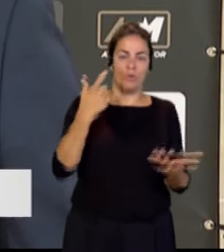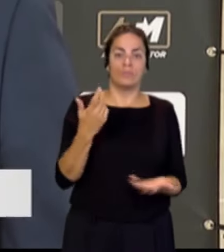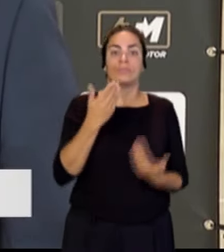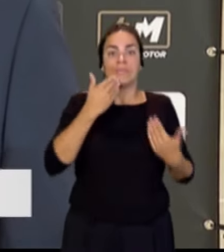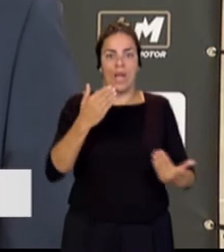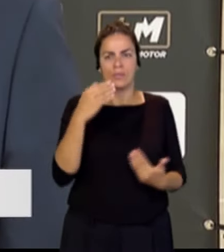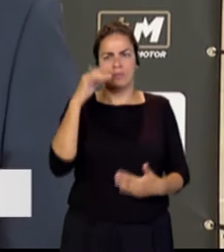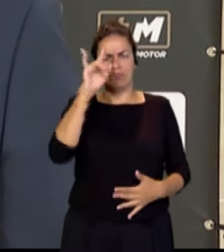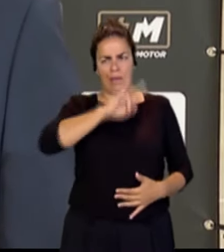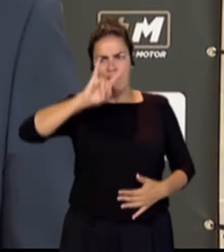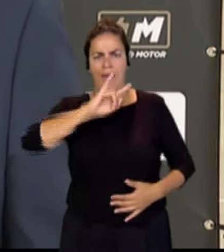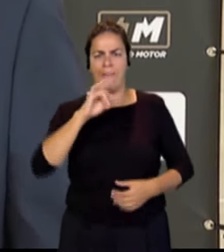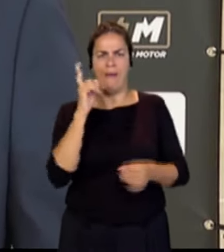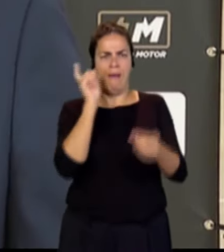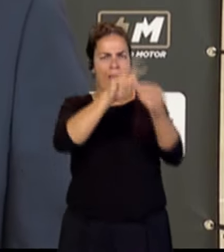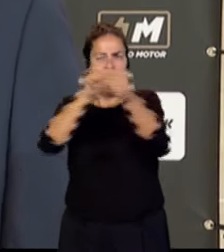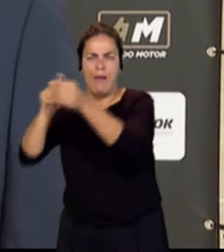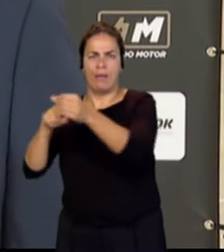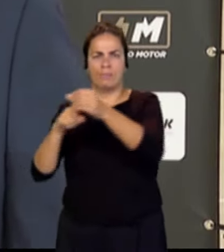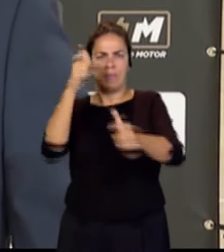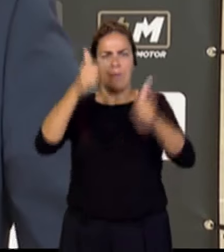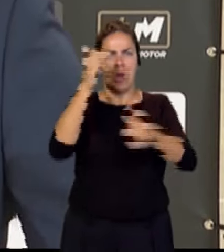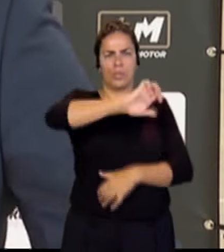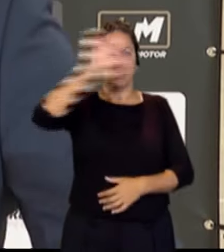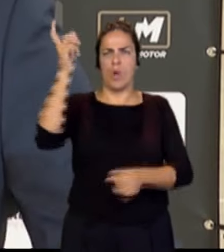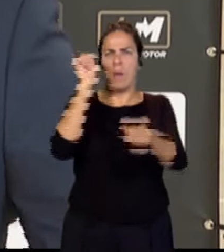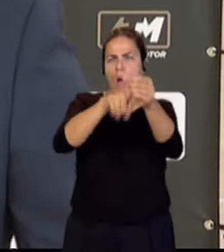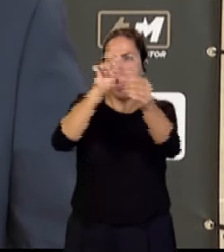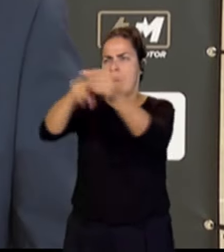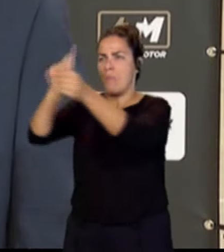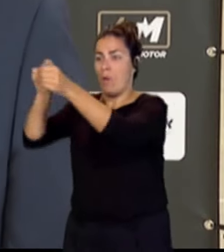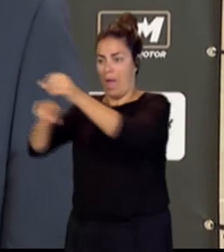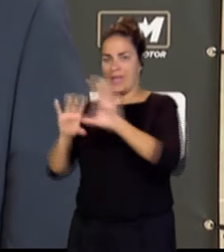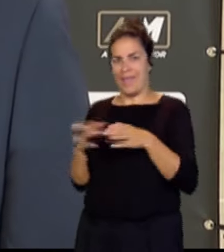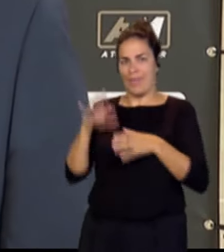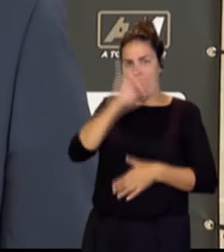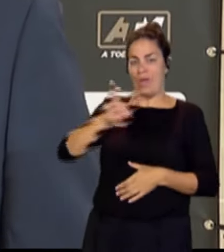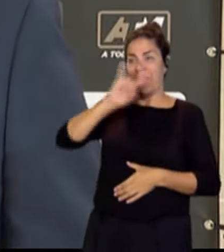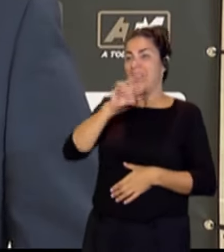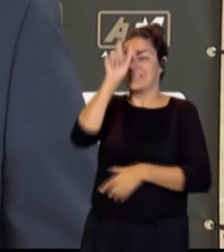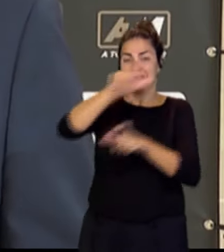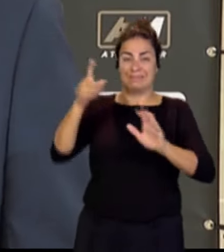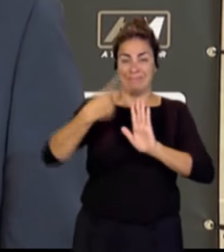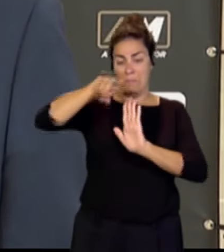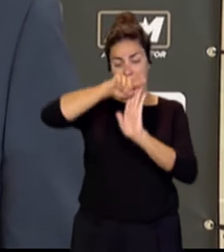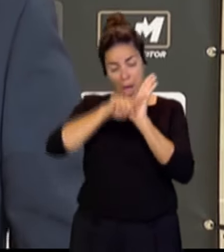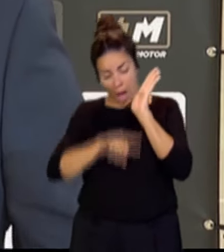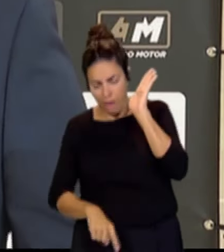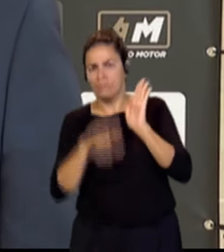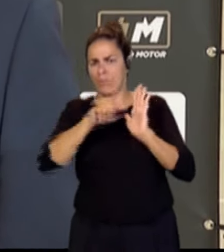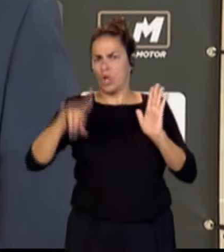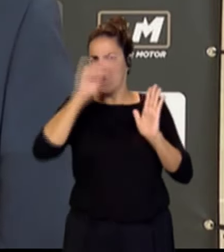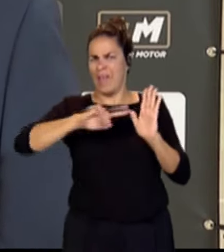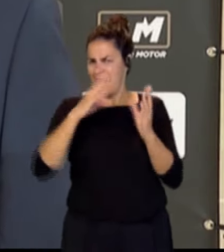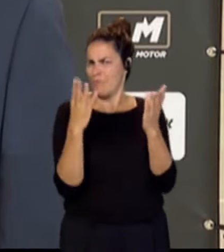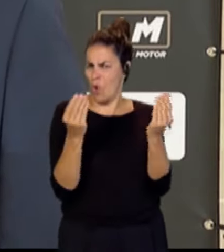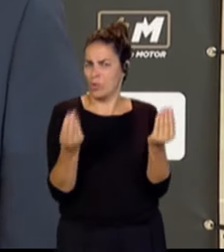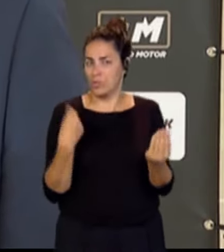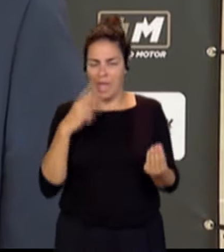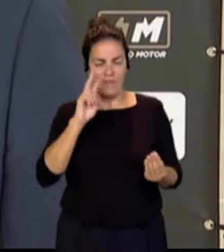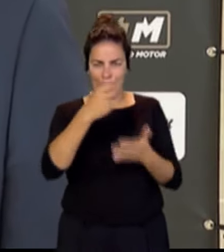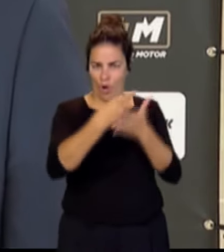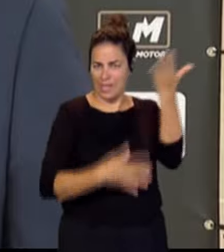se en campeonato de Europa y dentro de toda la gente que está escrita Pues hay muchos canarios que veremos la lista como digo en